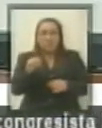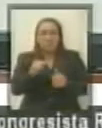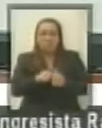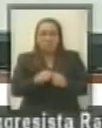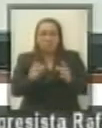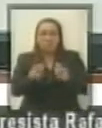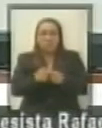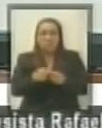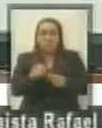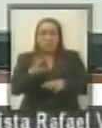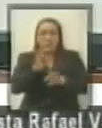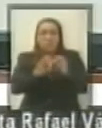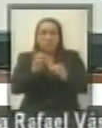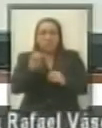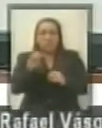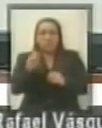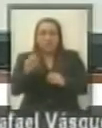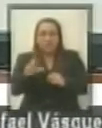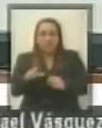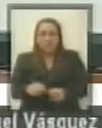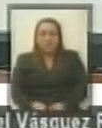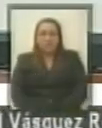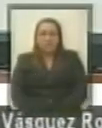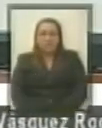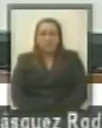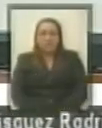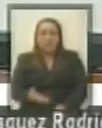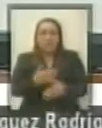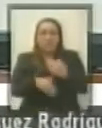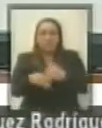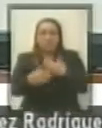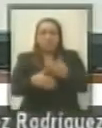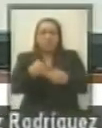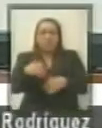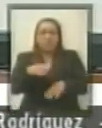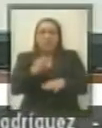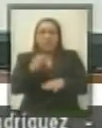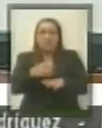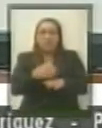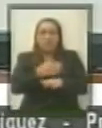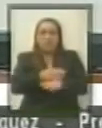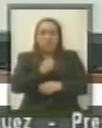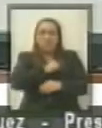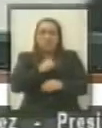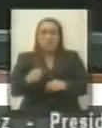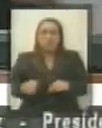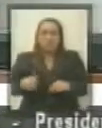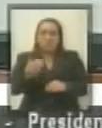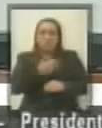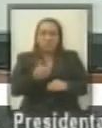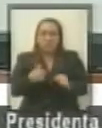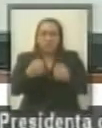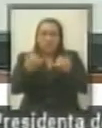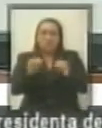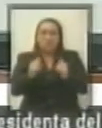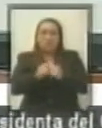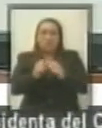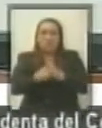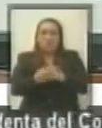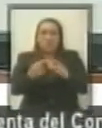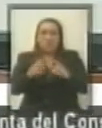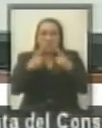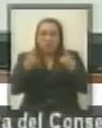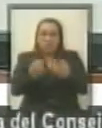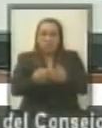de la comisión de selección de OSIPTEL. El anterior proceso, como bien ha mencionado el señor presidente al dar cuenta al inicio de esta